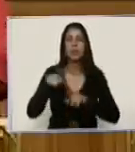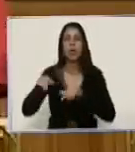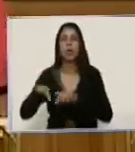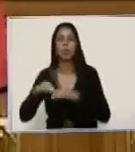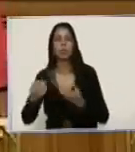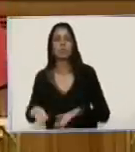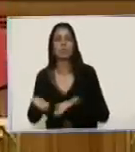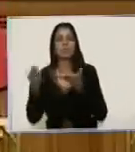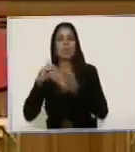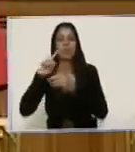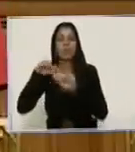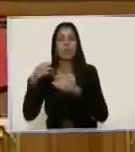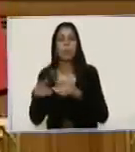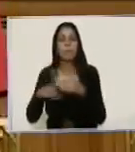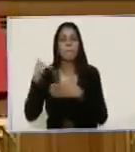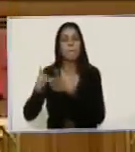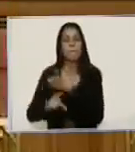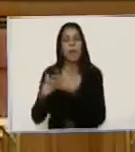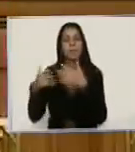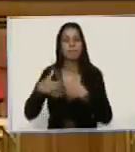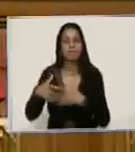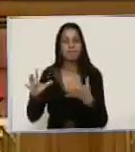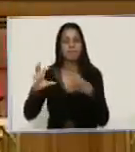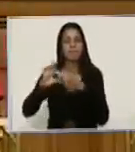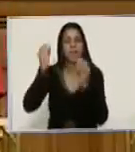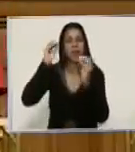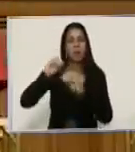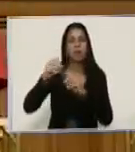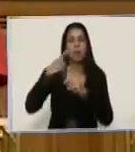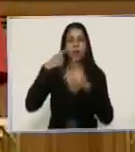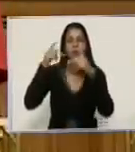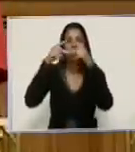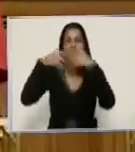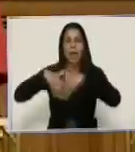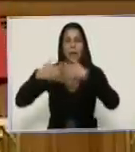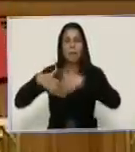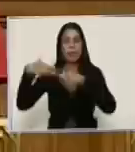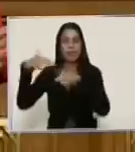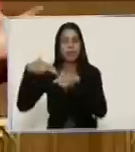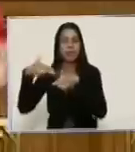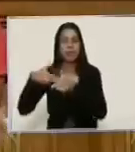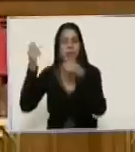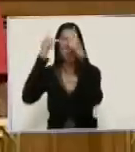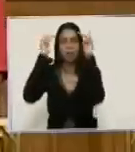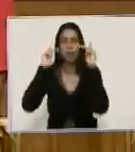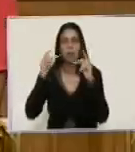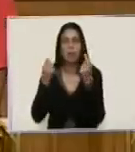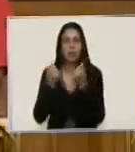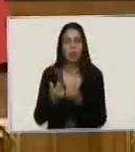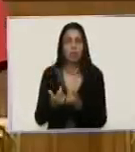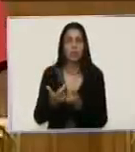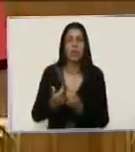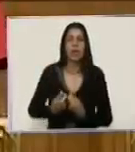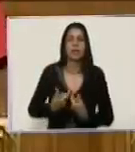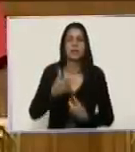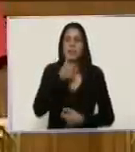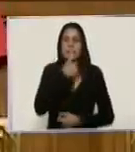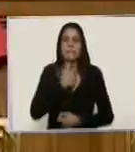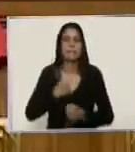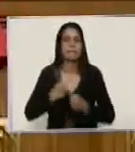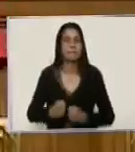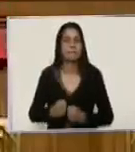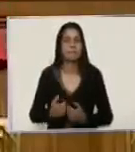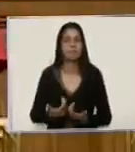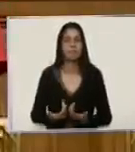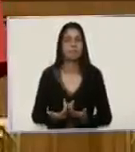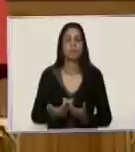un plan neoliberal para ver cómo venden Saudi Aramco y que la economía saudita aguante eso. Y